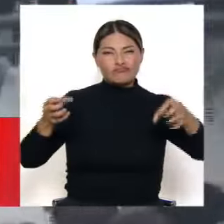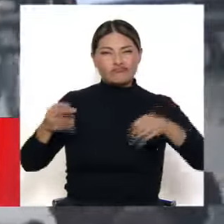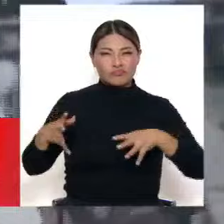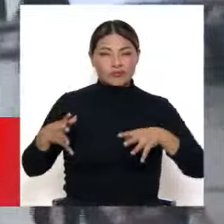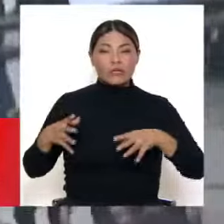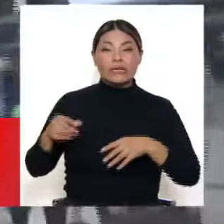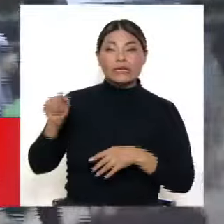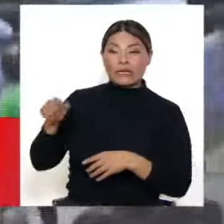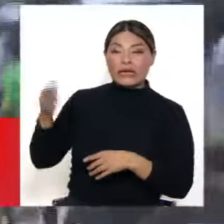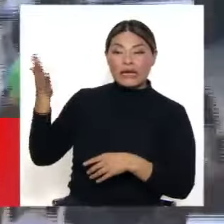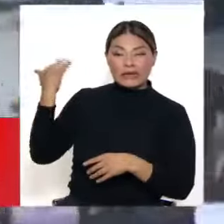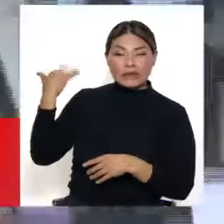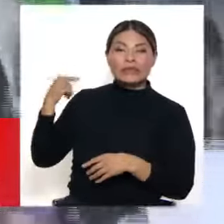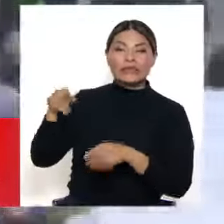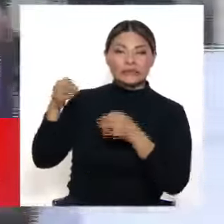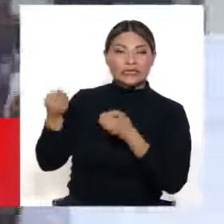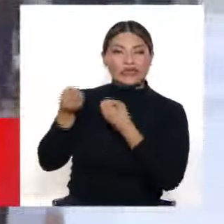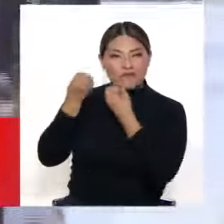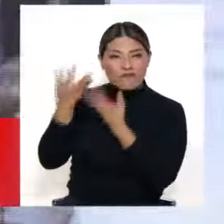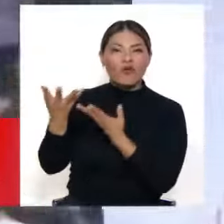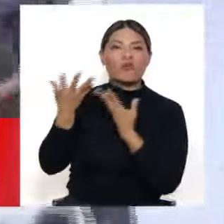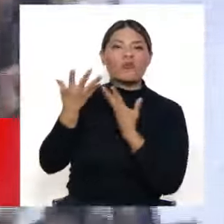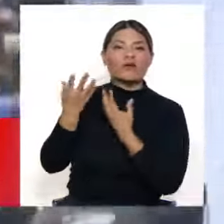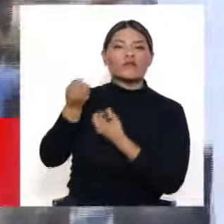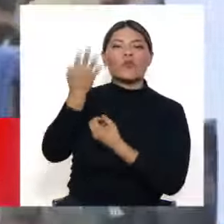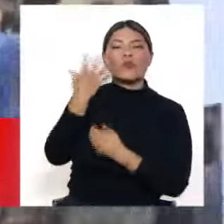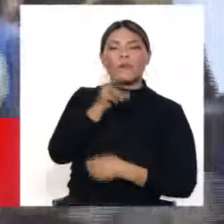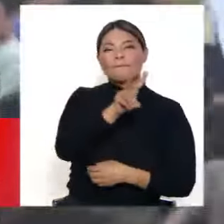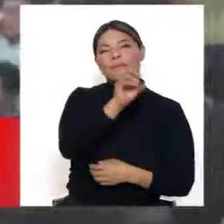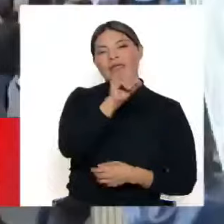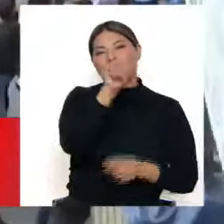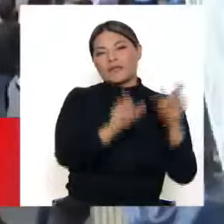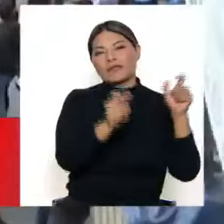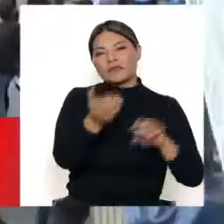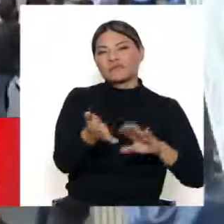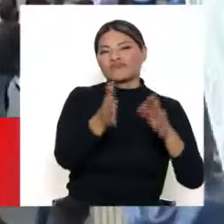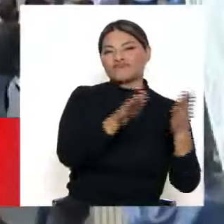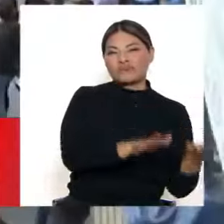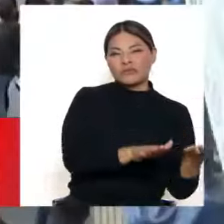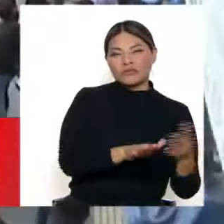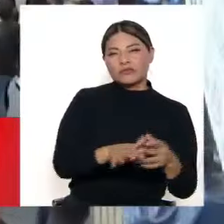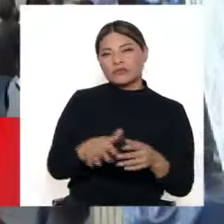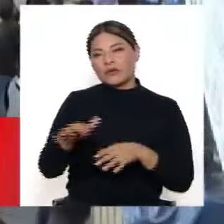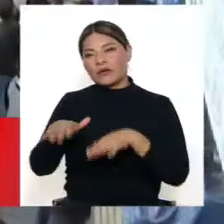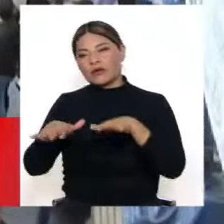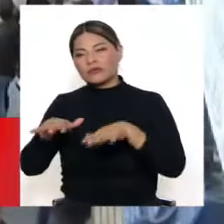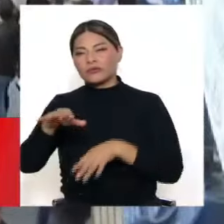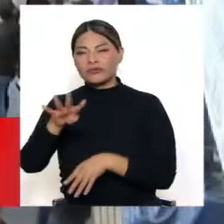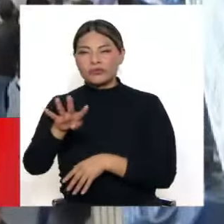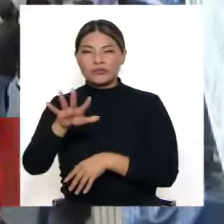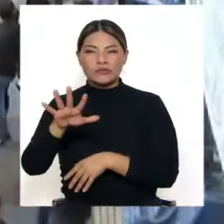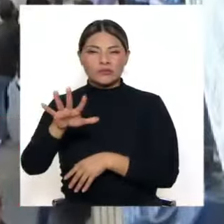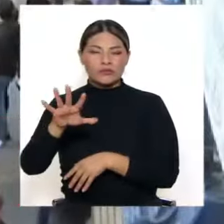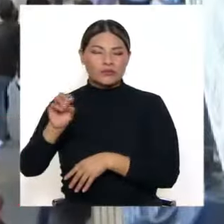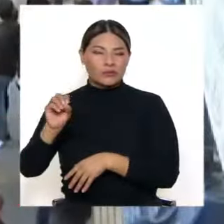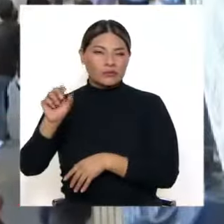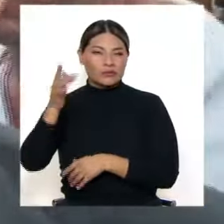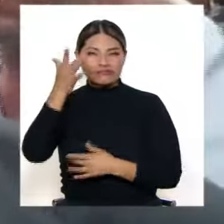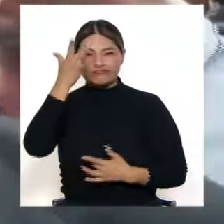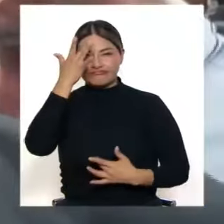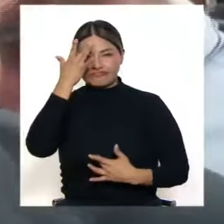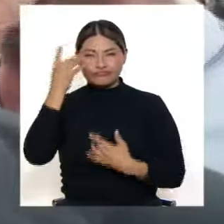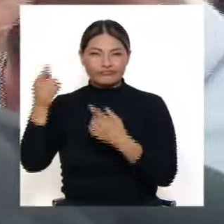según los últimos reportes 20 personas han perdido la vida y hay alrededor de 450